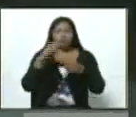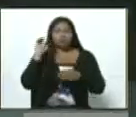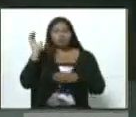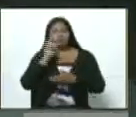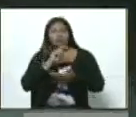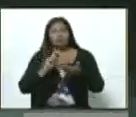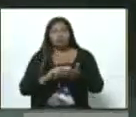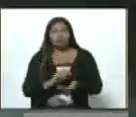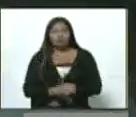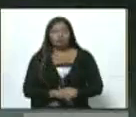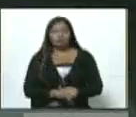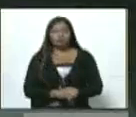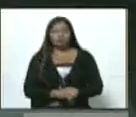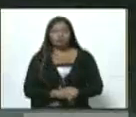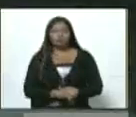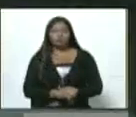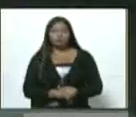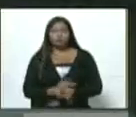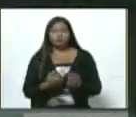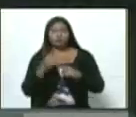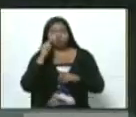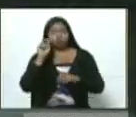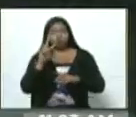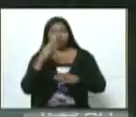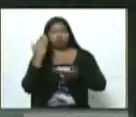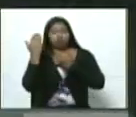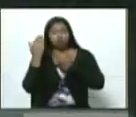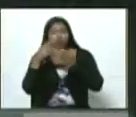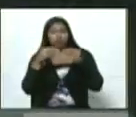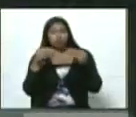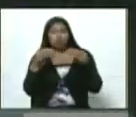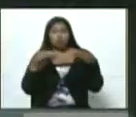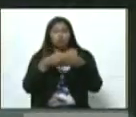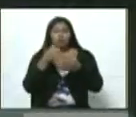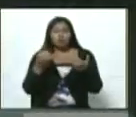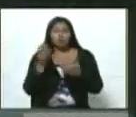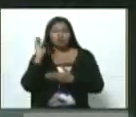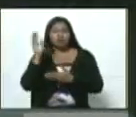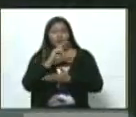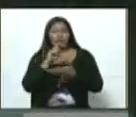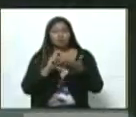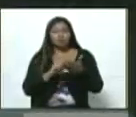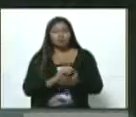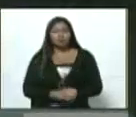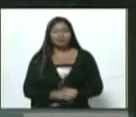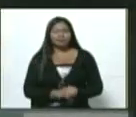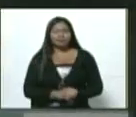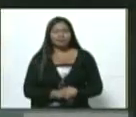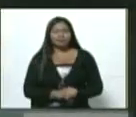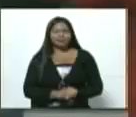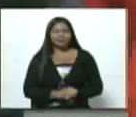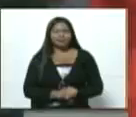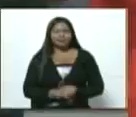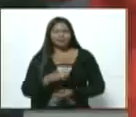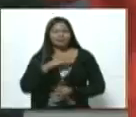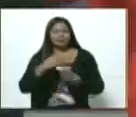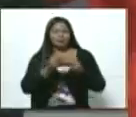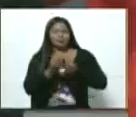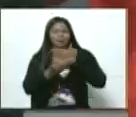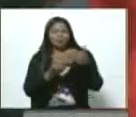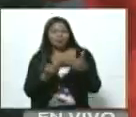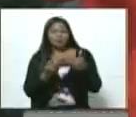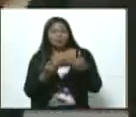Asamblea Nacional en pleno, de esta comisión de la Asamblea Nacional en pleno, conjunto a